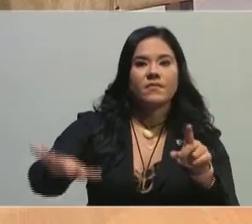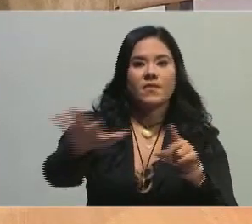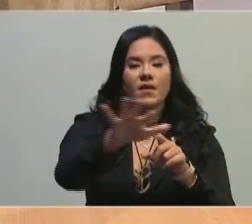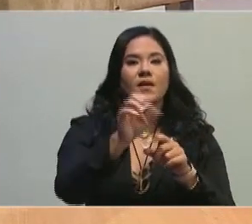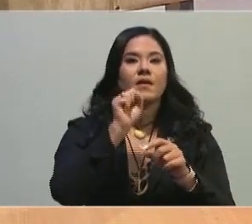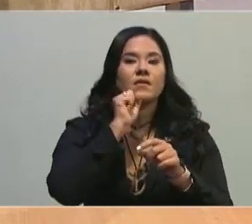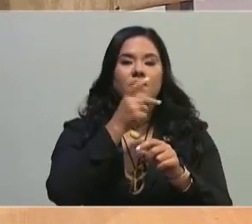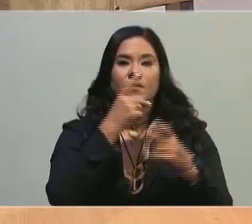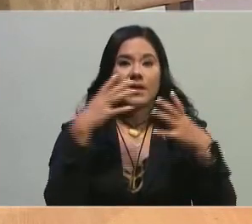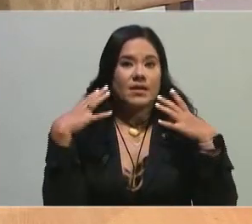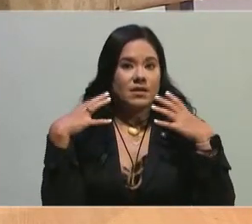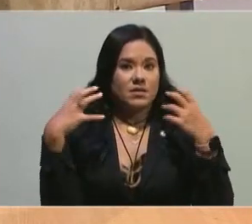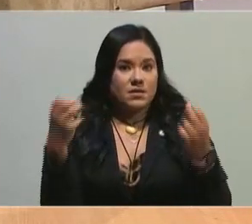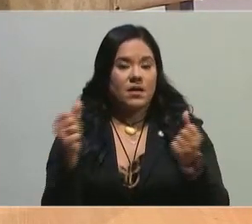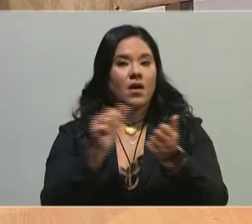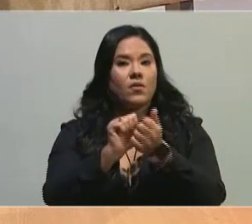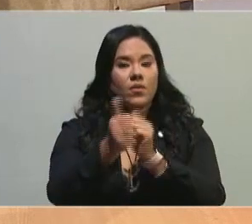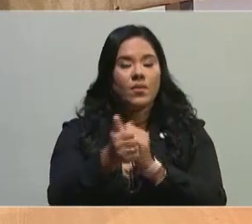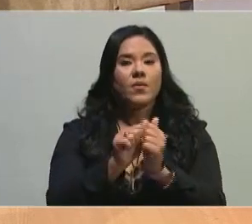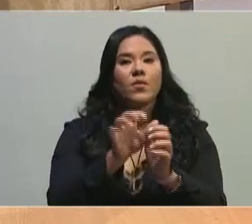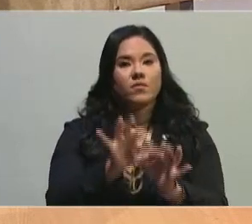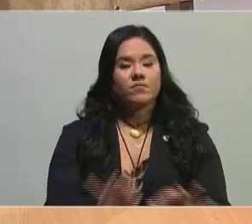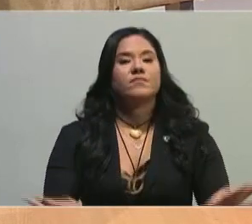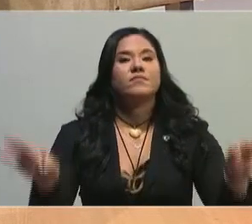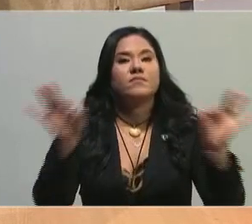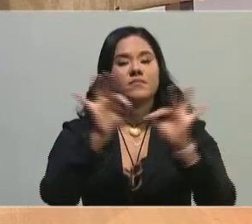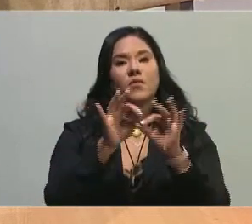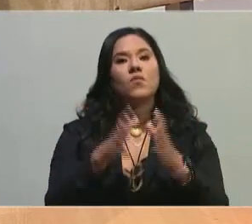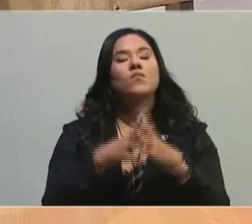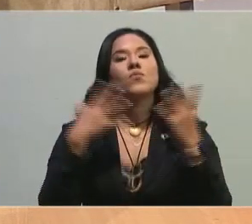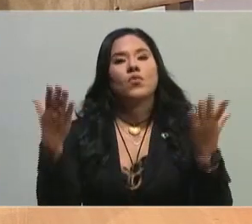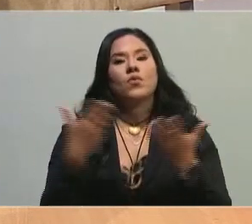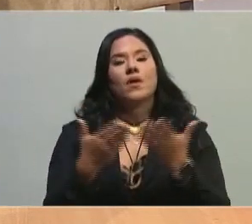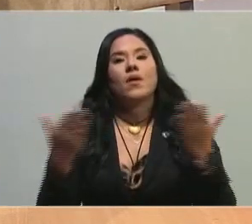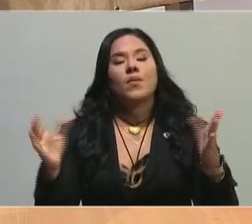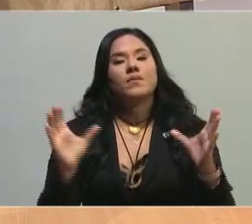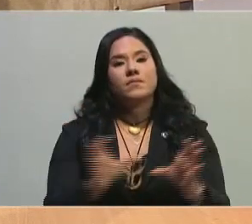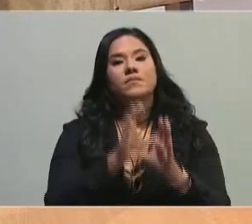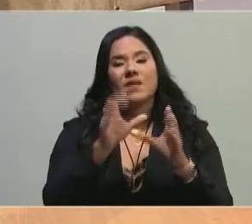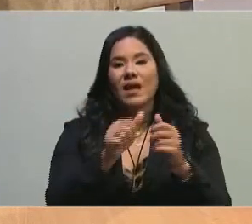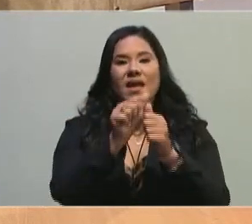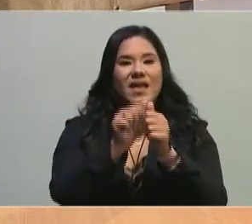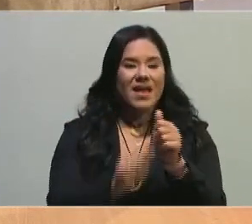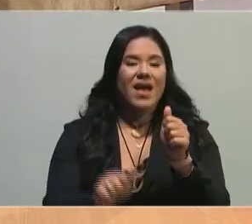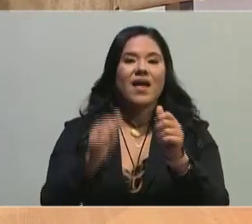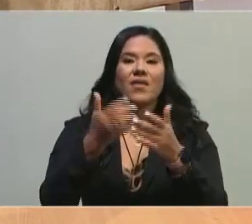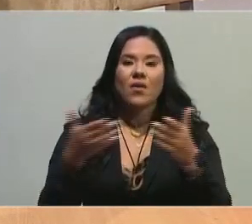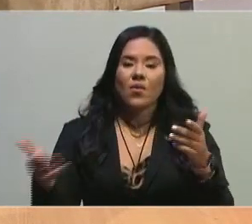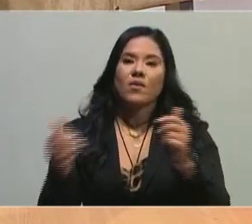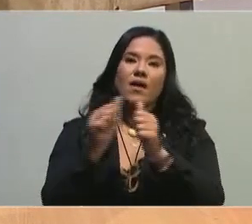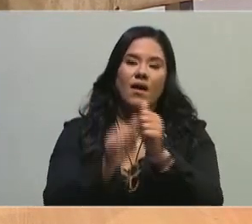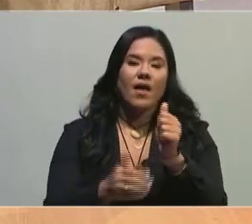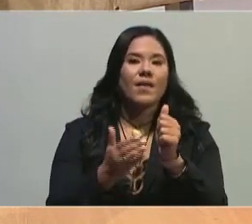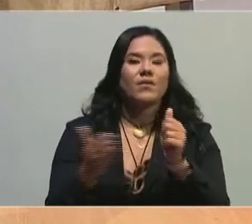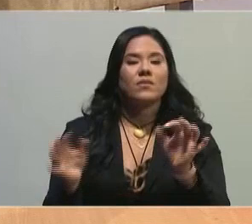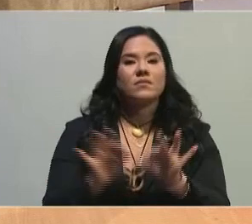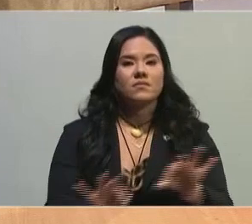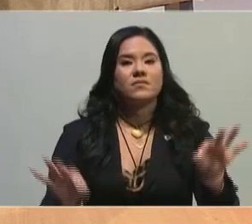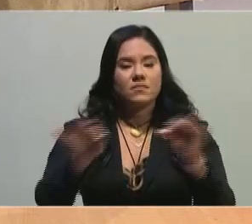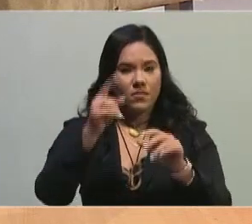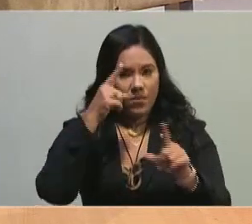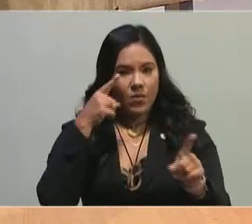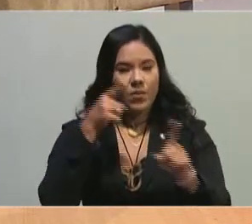entretenimiento de deporte y no vaya a otras cosas que es lo que nosotros hacemos sacarlo de otras cosas para ponerlo a